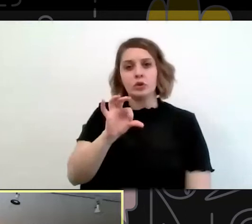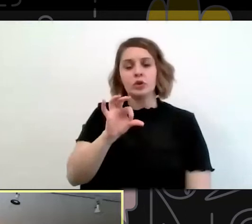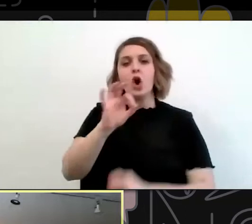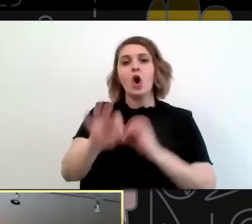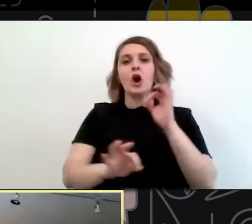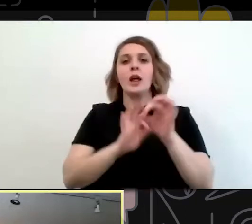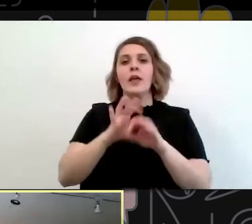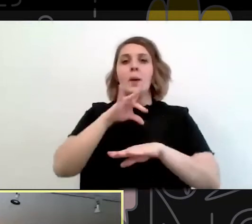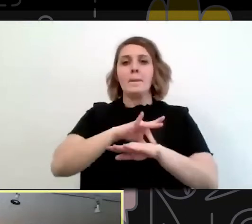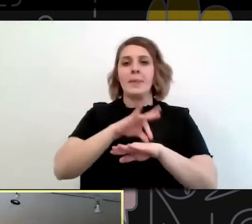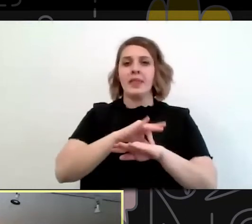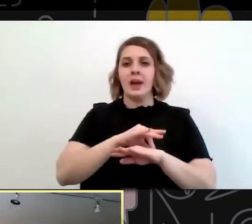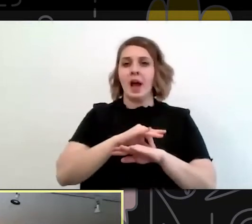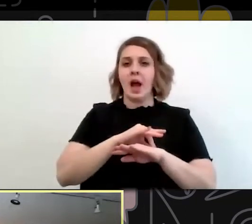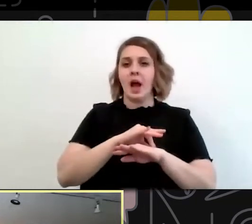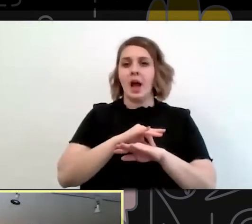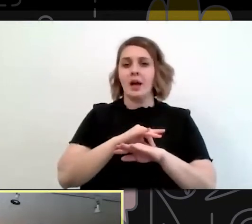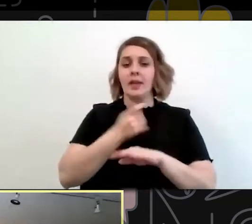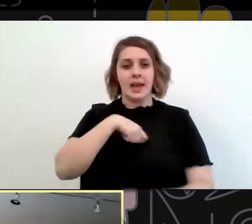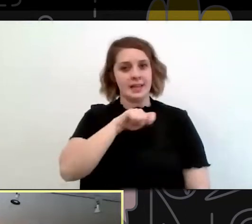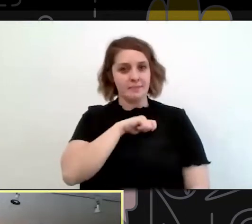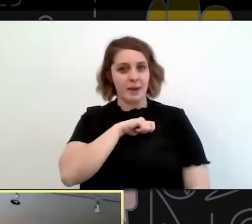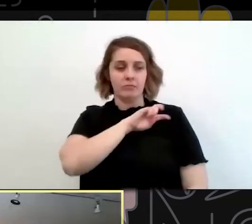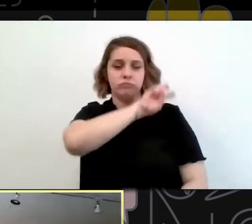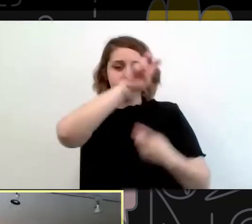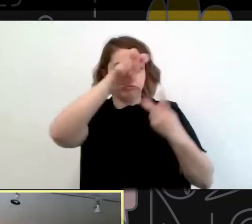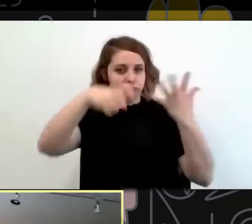Colegiada de España, etcétera, etcétera.